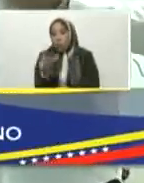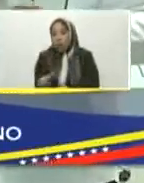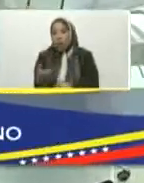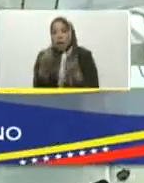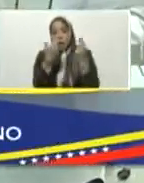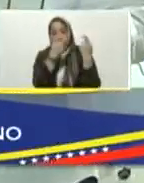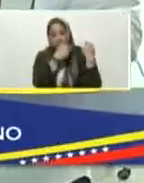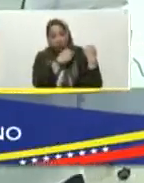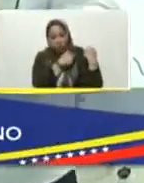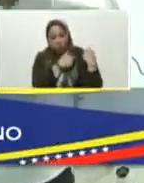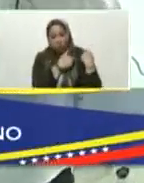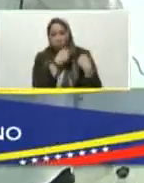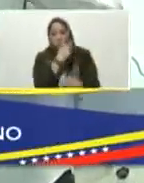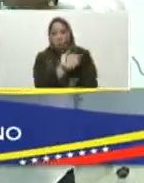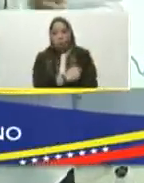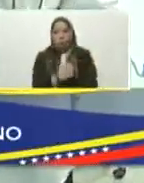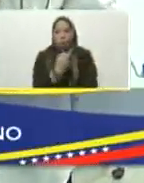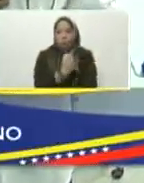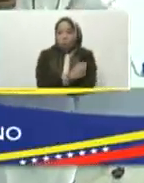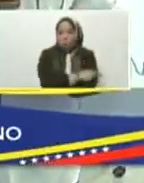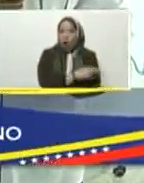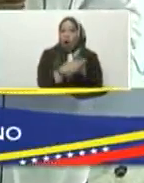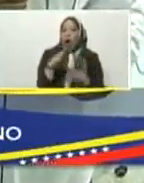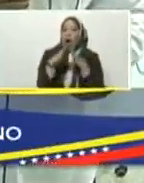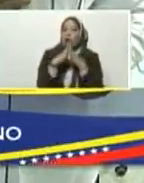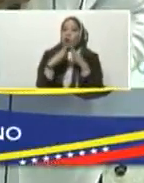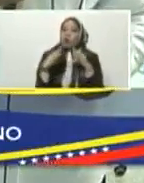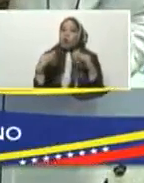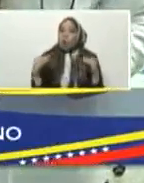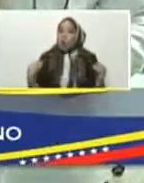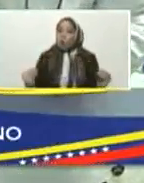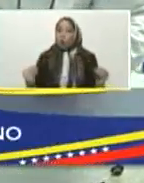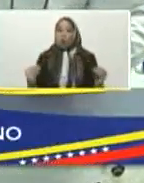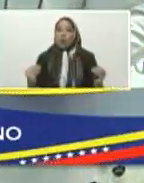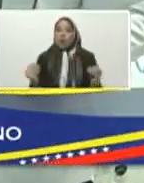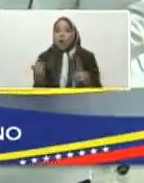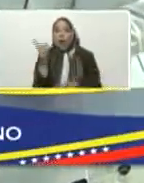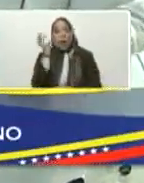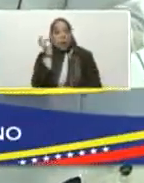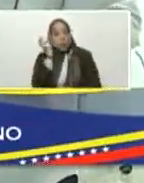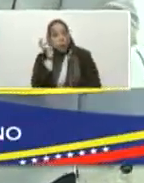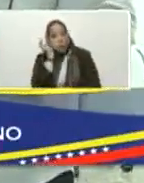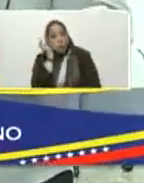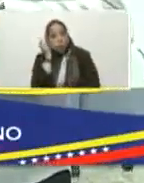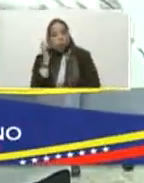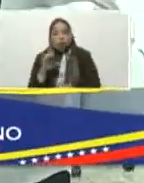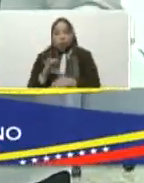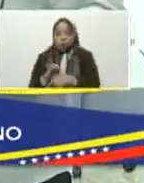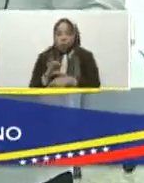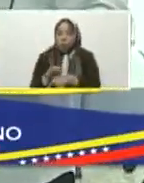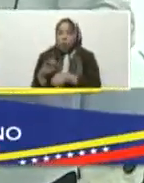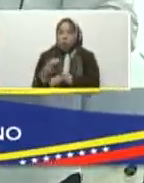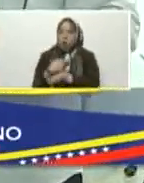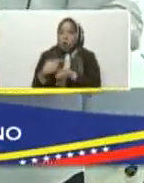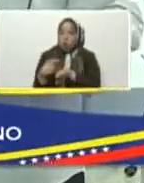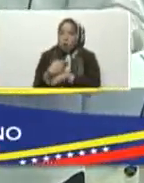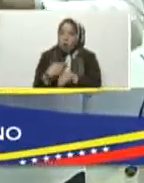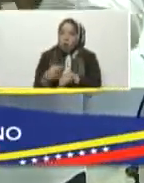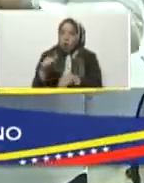directores de hospitales, todos los directores de hospitales, doctora Magaly Gutiérrez, gobernador Rafael